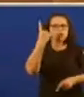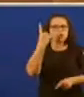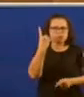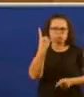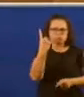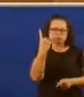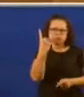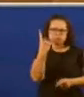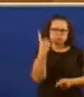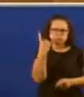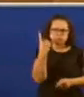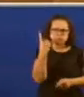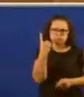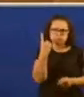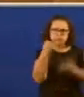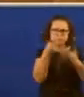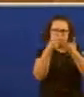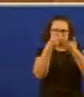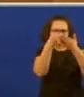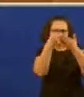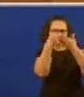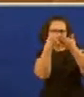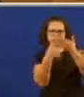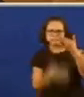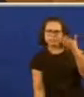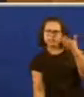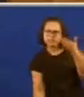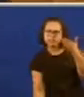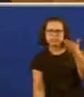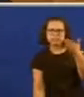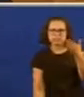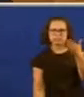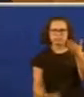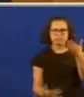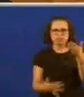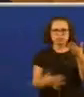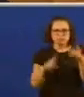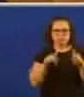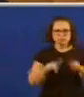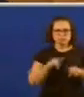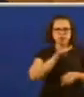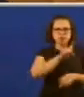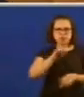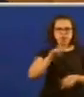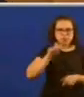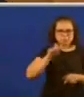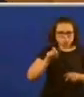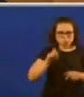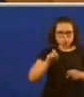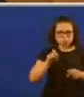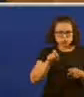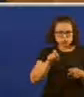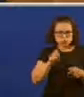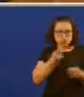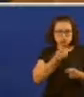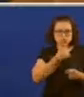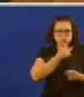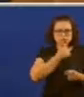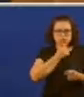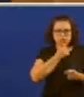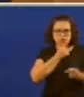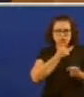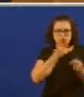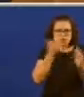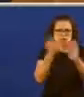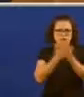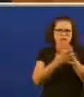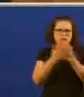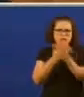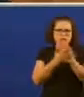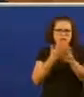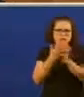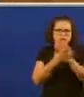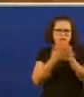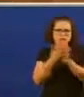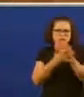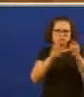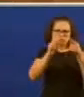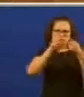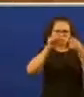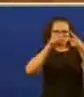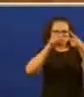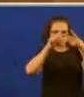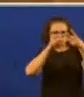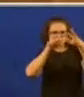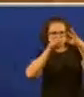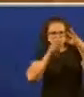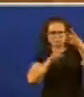moitísimos. Eu podría estar aquí os 11 minutos que me quedan de intervención enseñandolle citas como estas